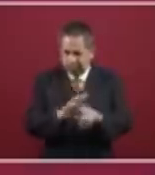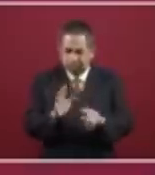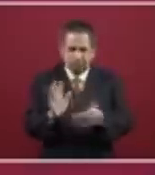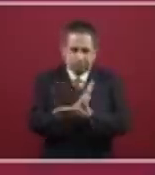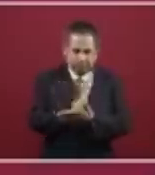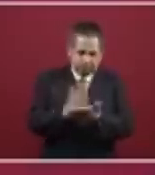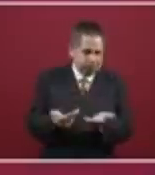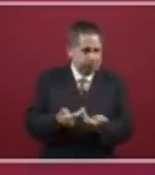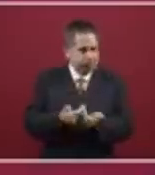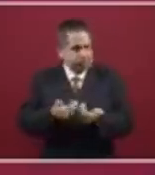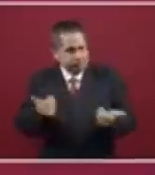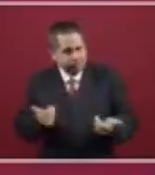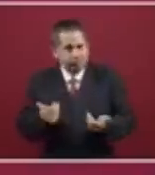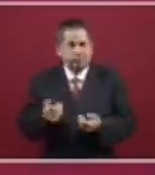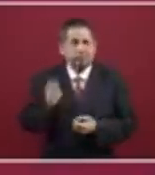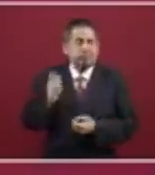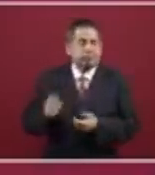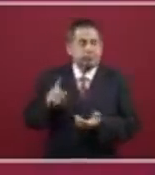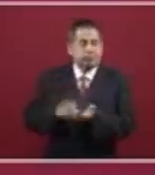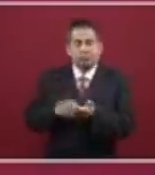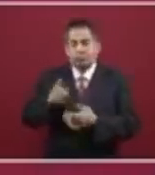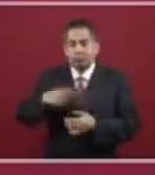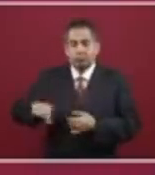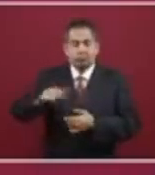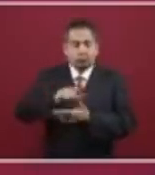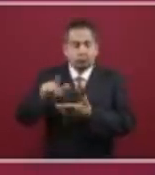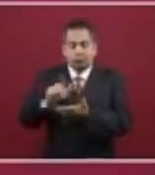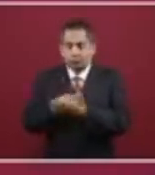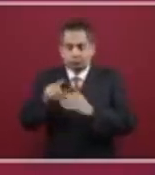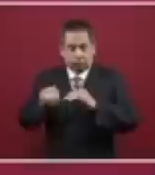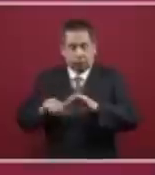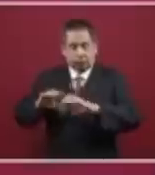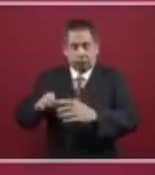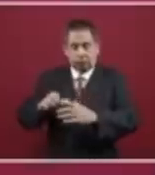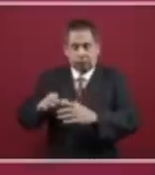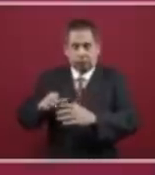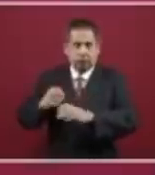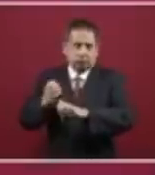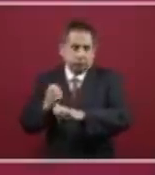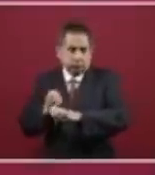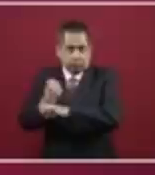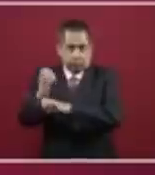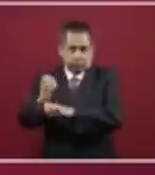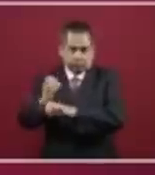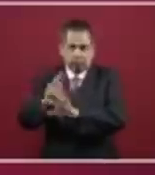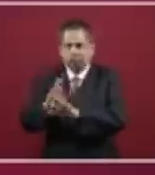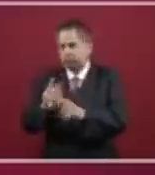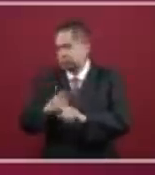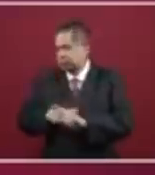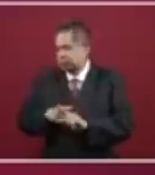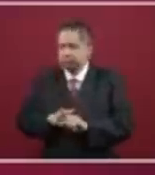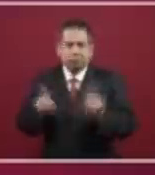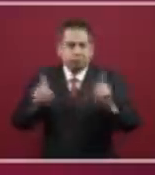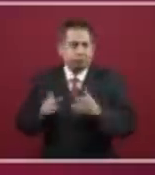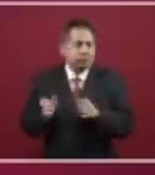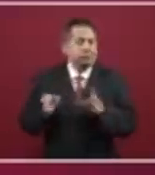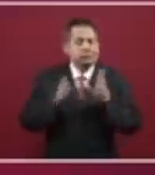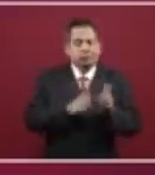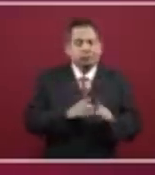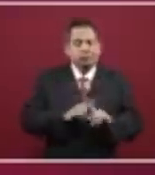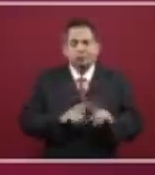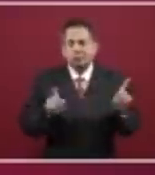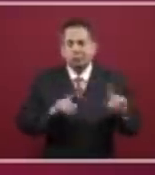cosa es lo que hace la legislatura de un estado y otra cosa